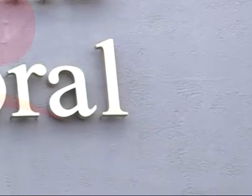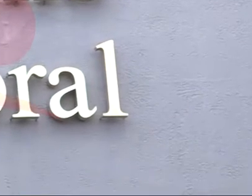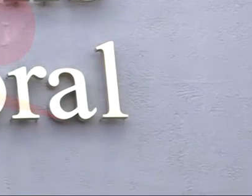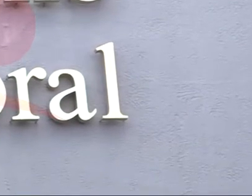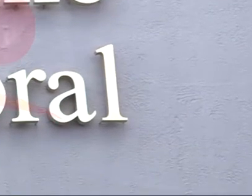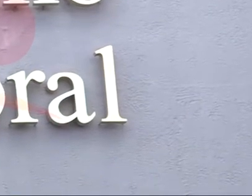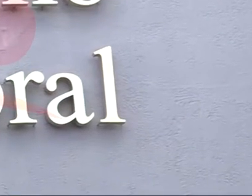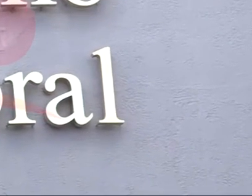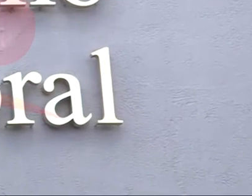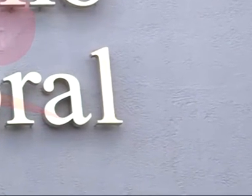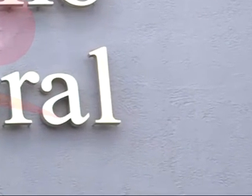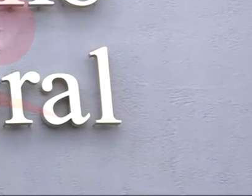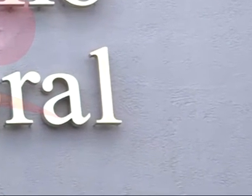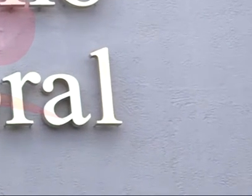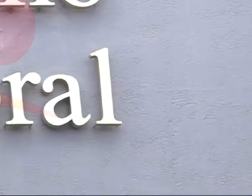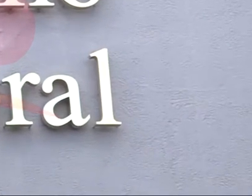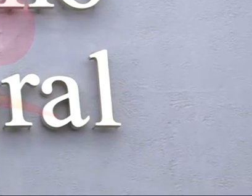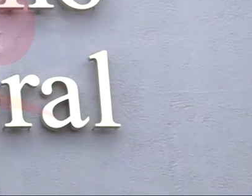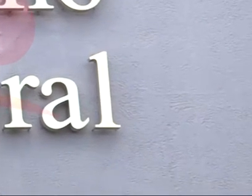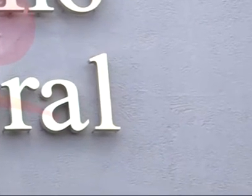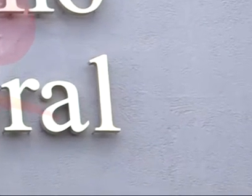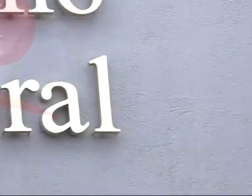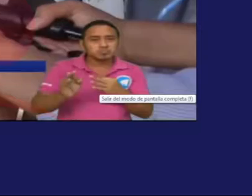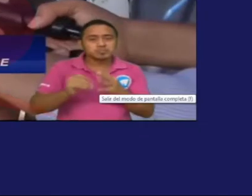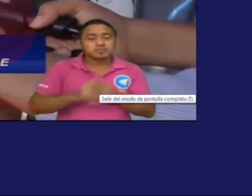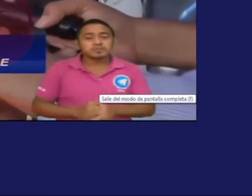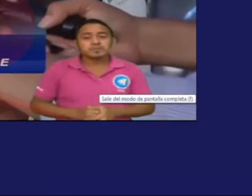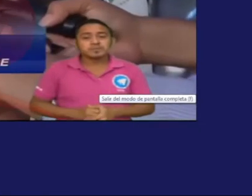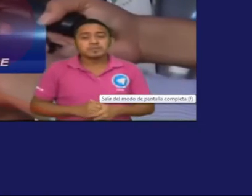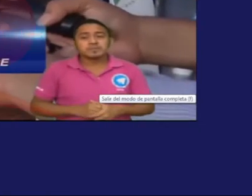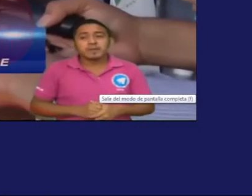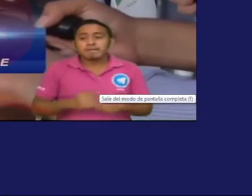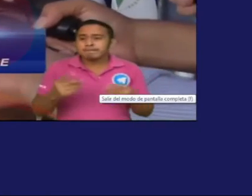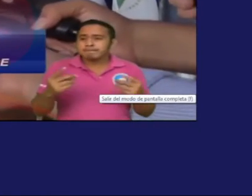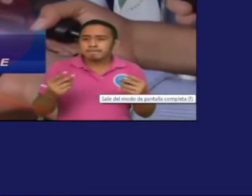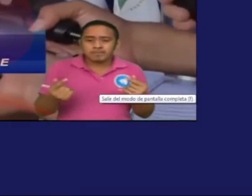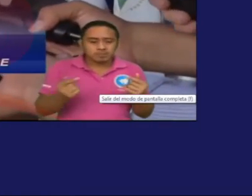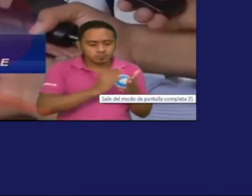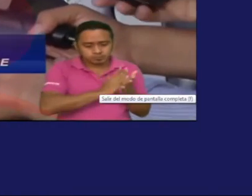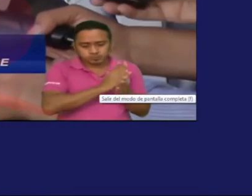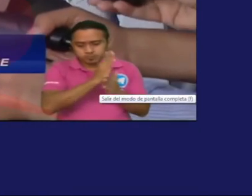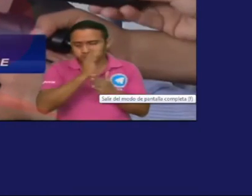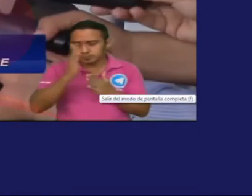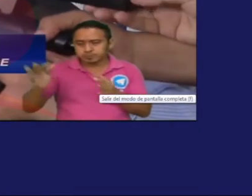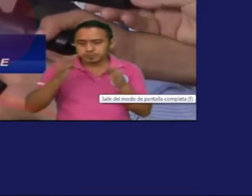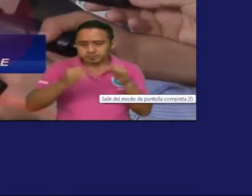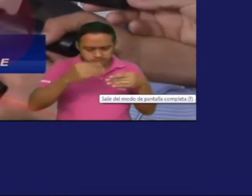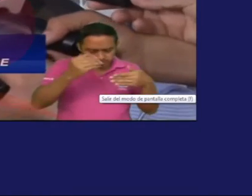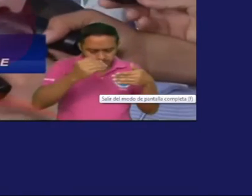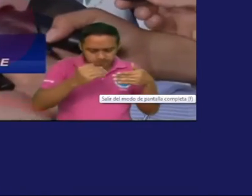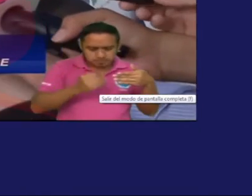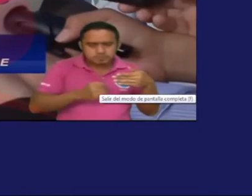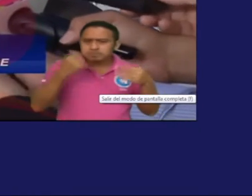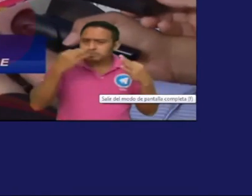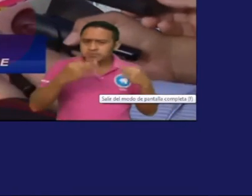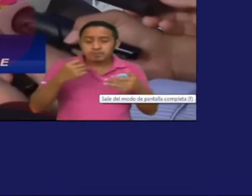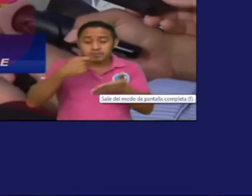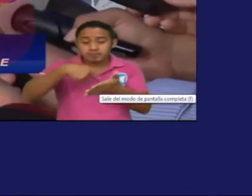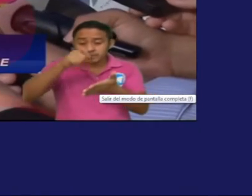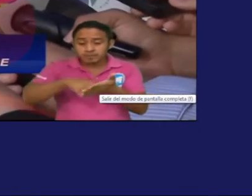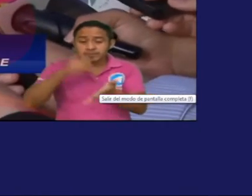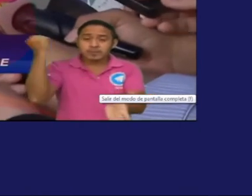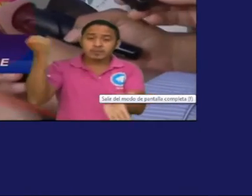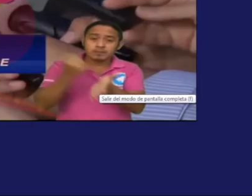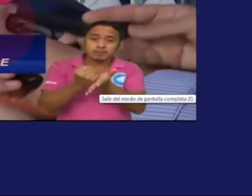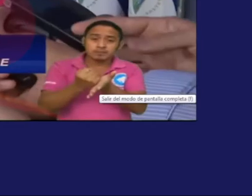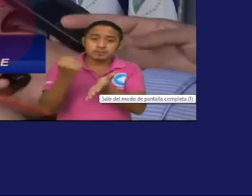que todo estaba plasmado de manera correcta. Y fue rápidamente porque todo estaba correcto, ya firmamos y sellamos